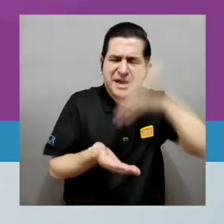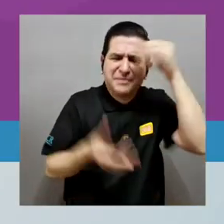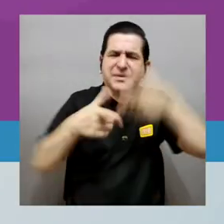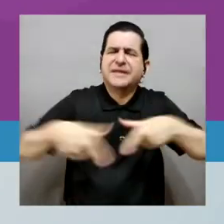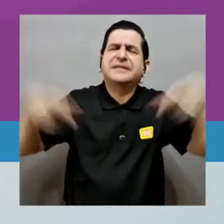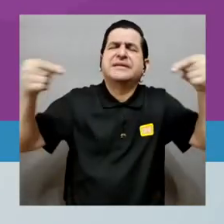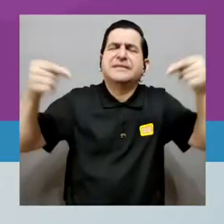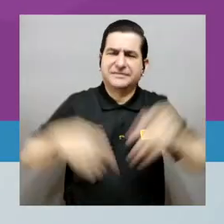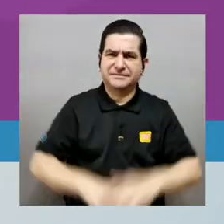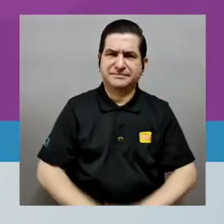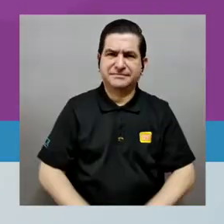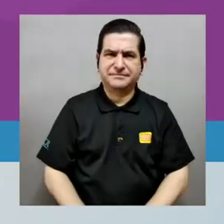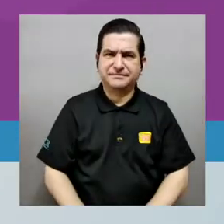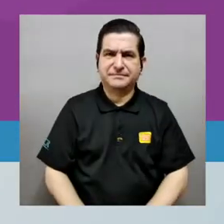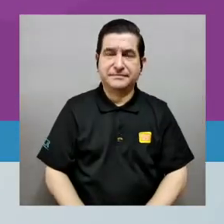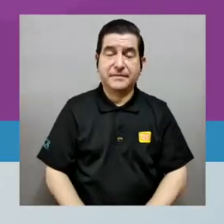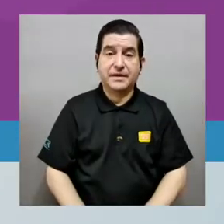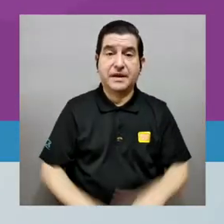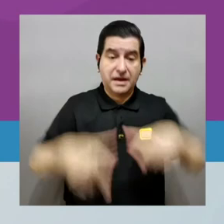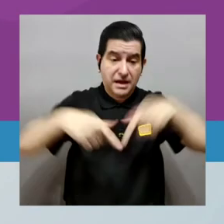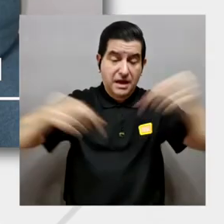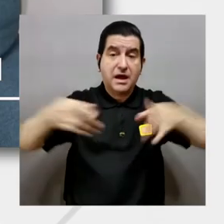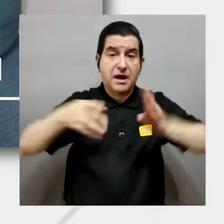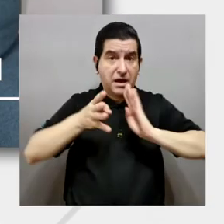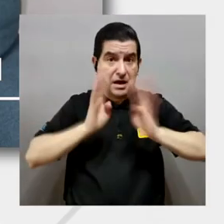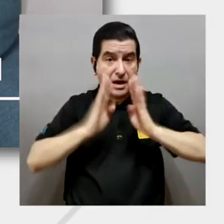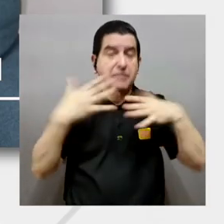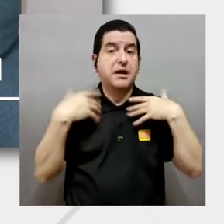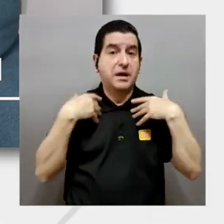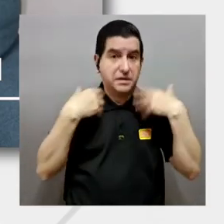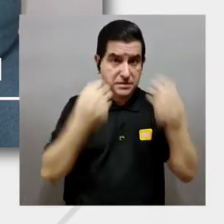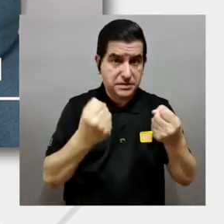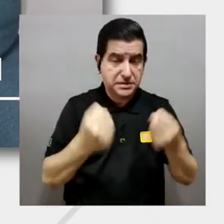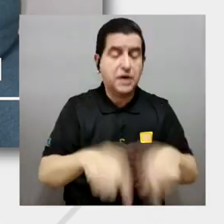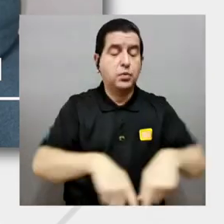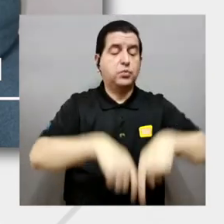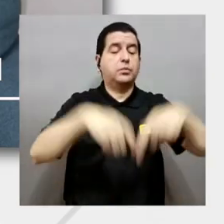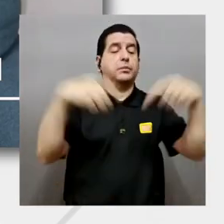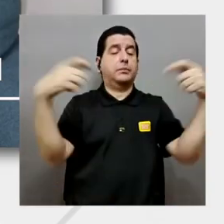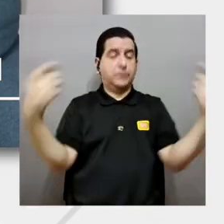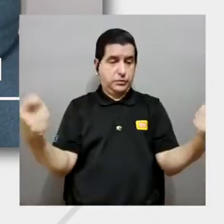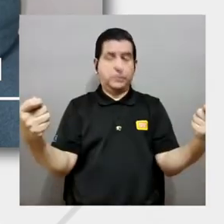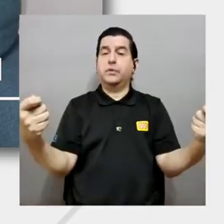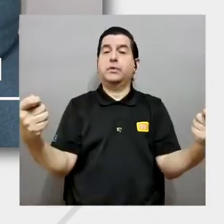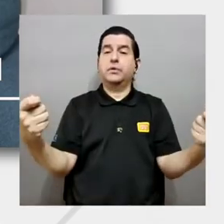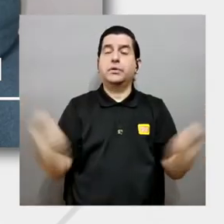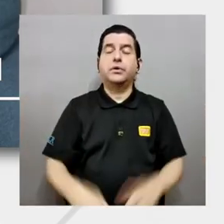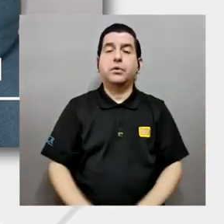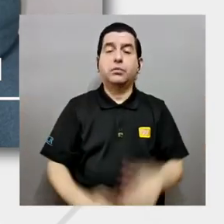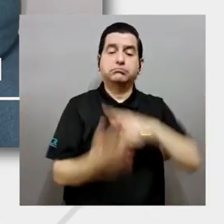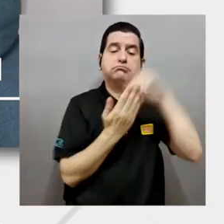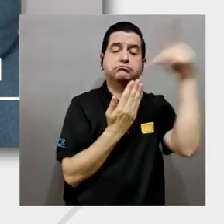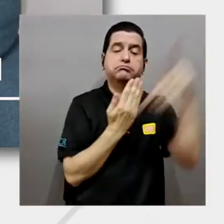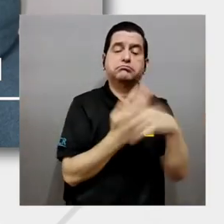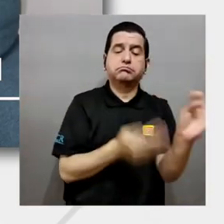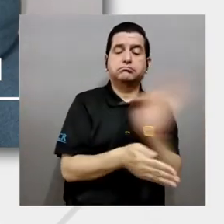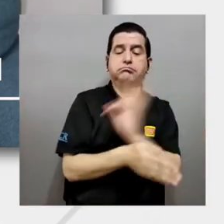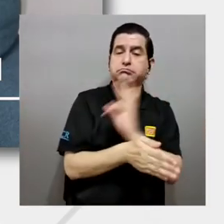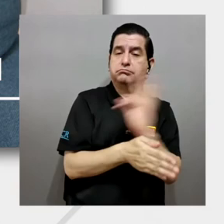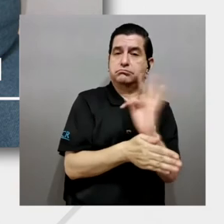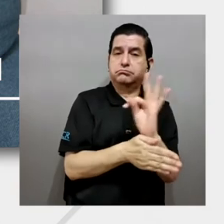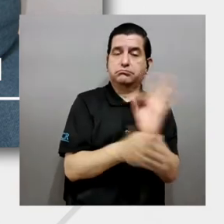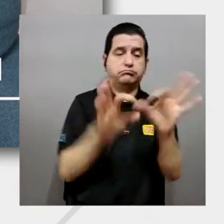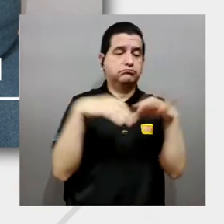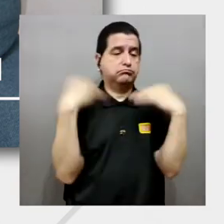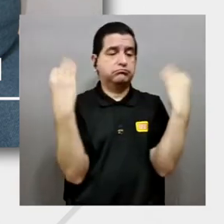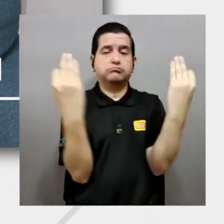¿Qué se puede aprender de Japón? En Japón se habla mucho sobre la salud en periódicos, en